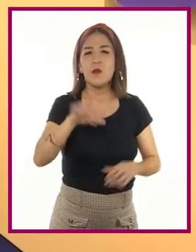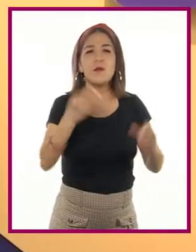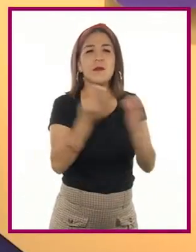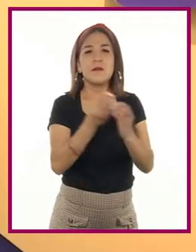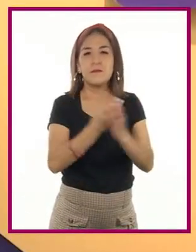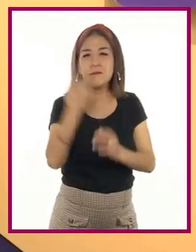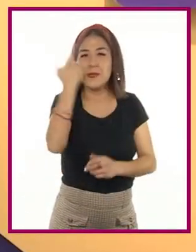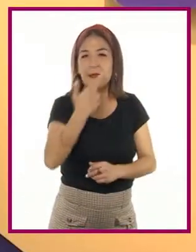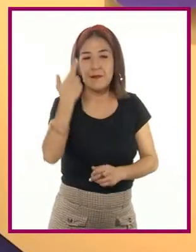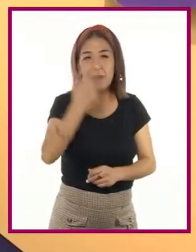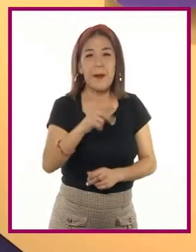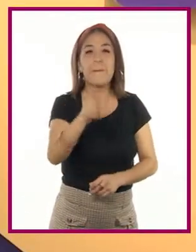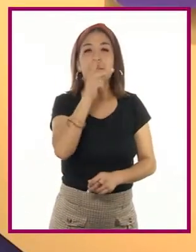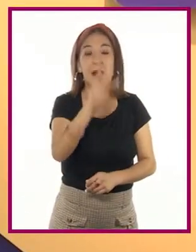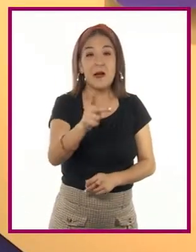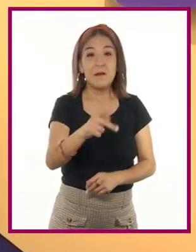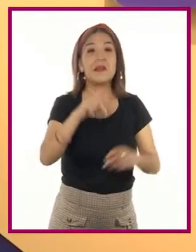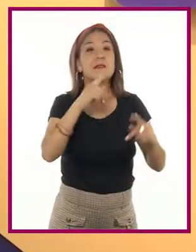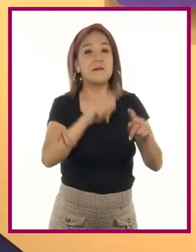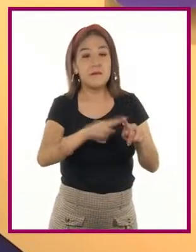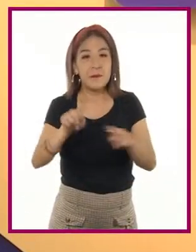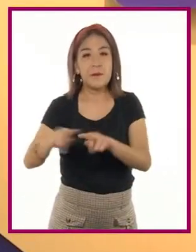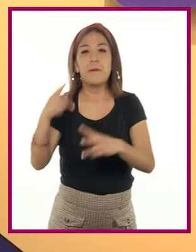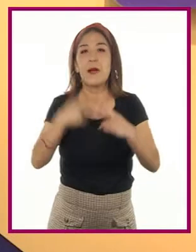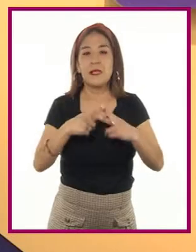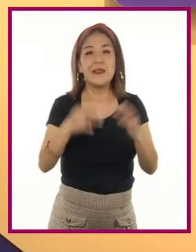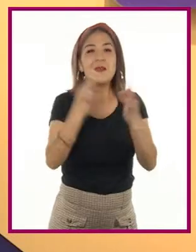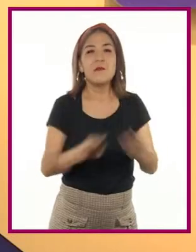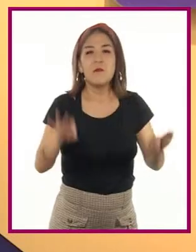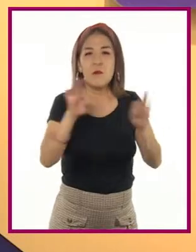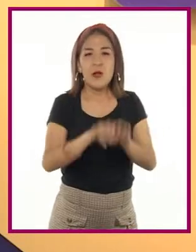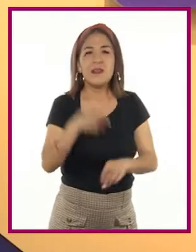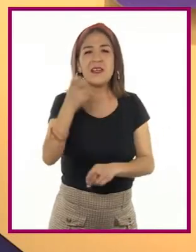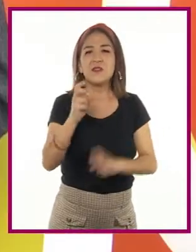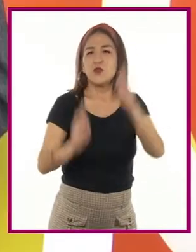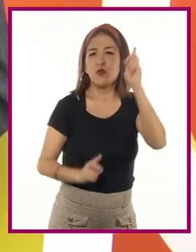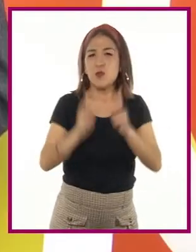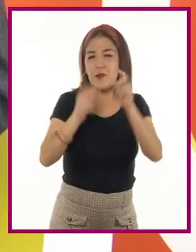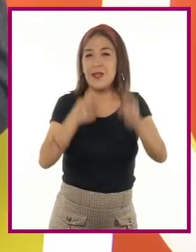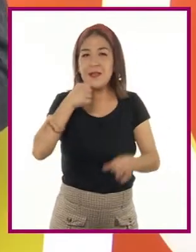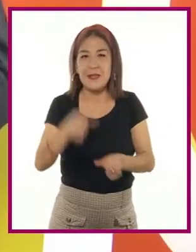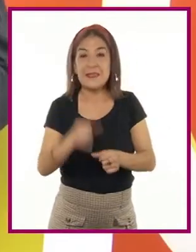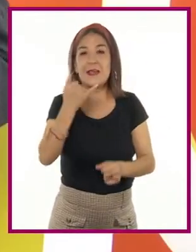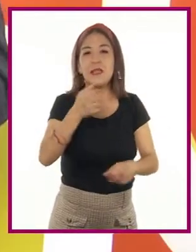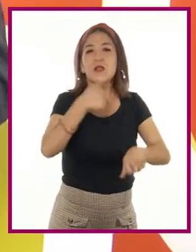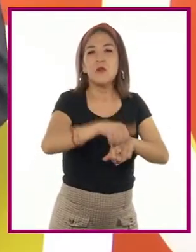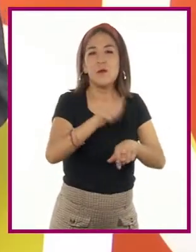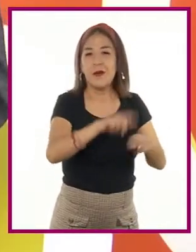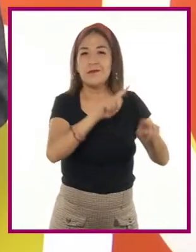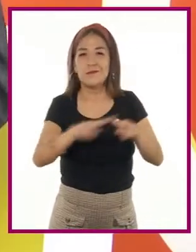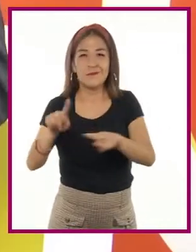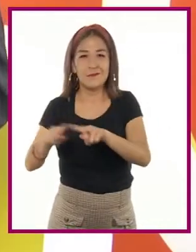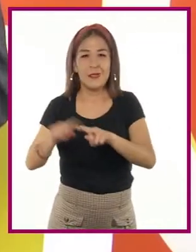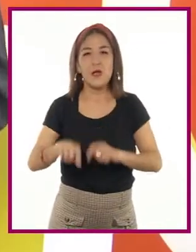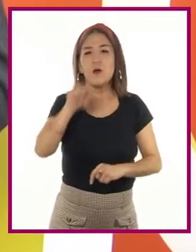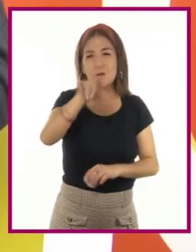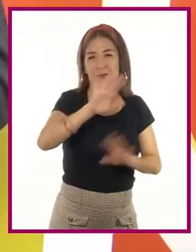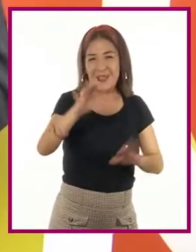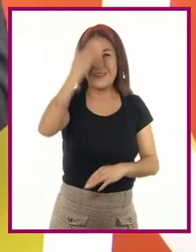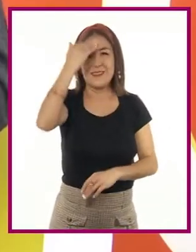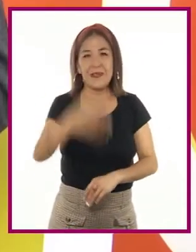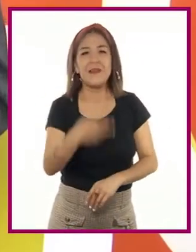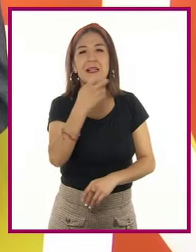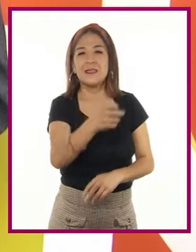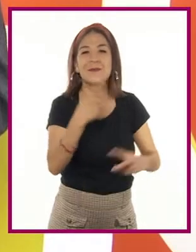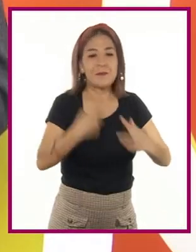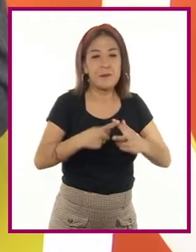se revisarán conceptos fundamentales como las incógnitas y las variables como ustedes ya saben las situaciones